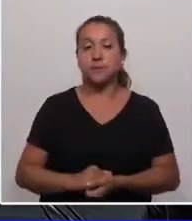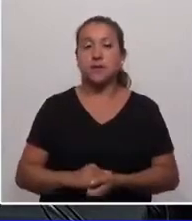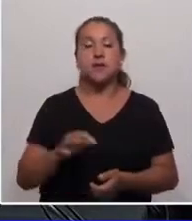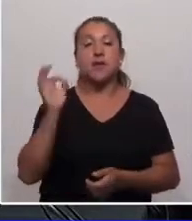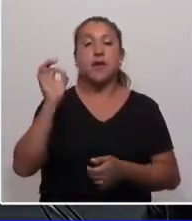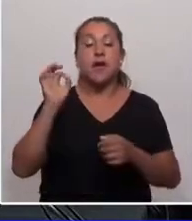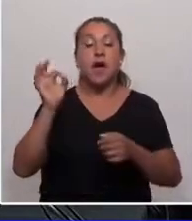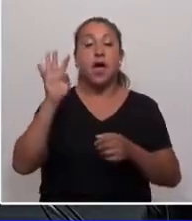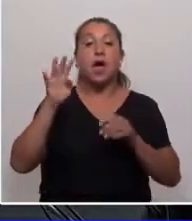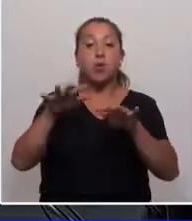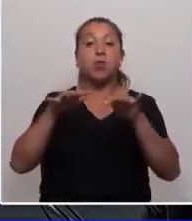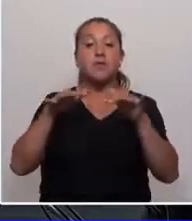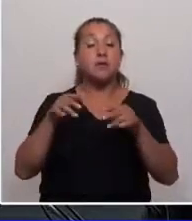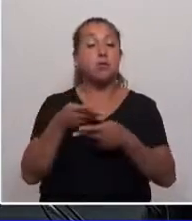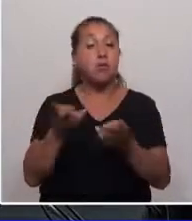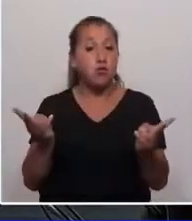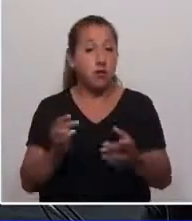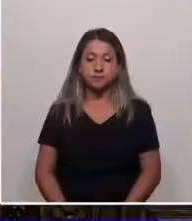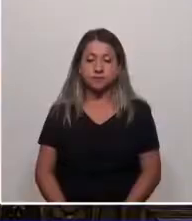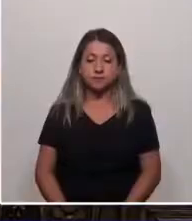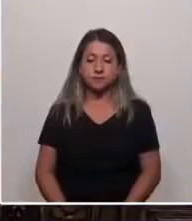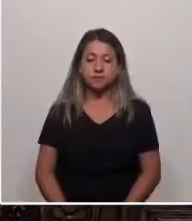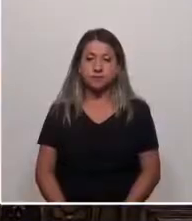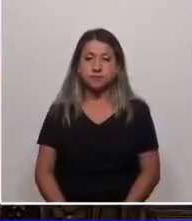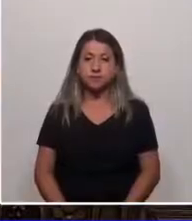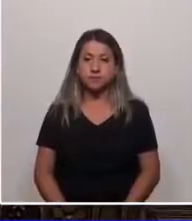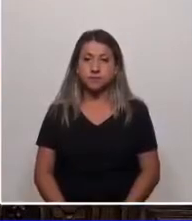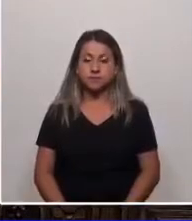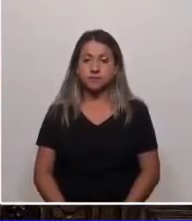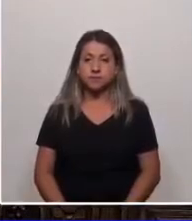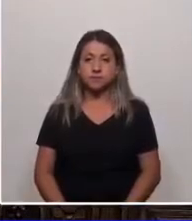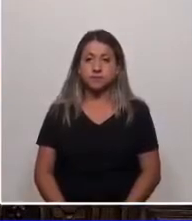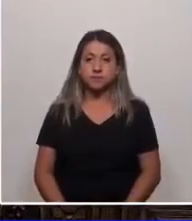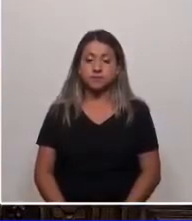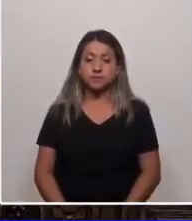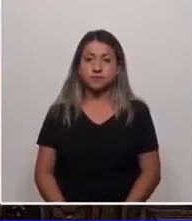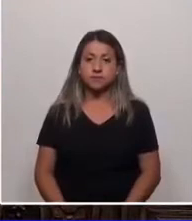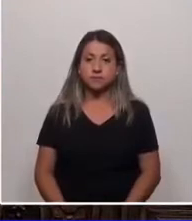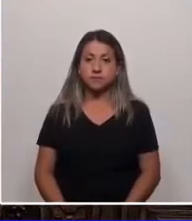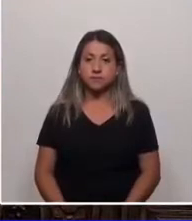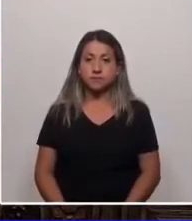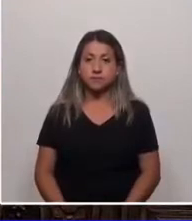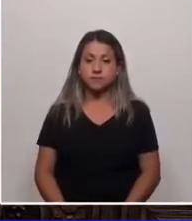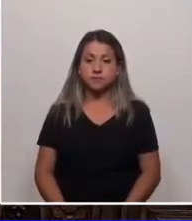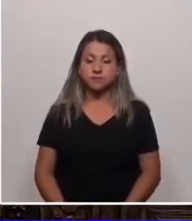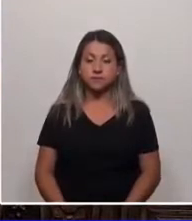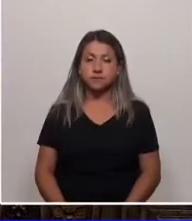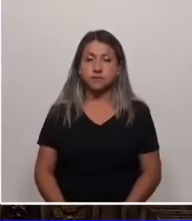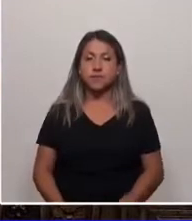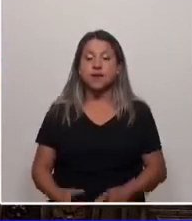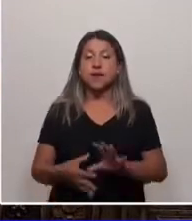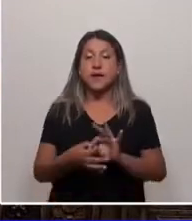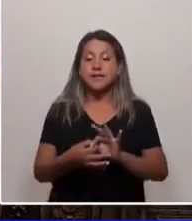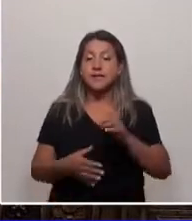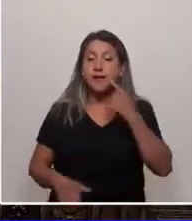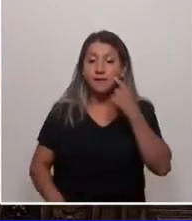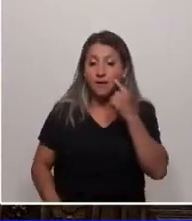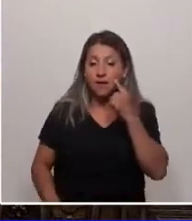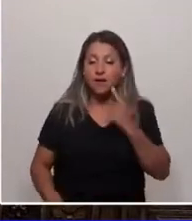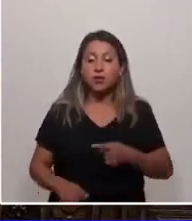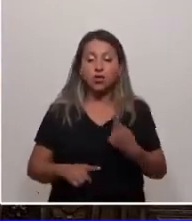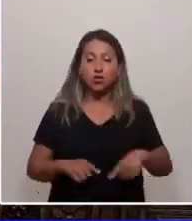general porque no lograron el número de votos afirmativos exigido correspondieron a el artículo 4, que promueve establecer